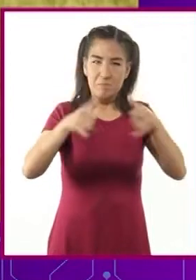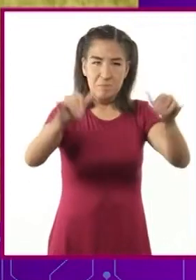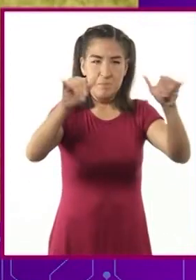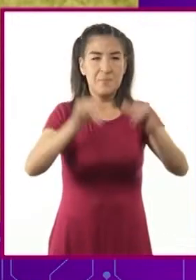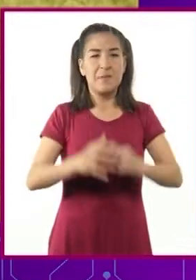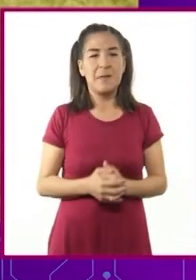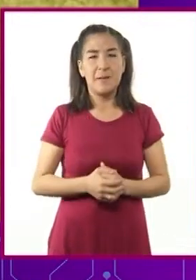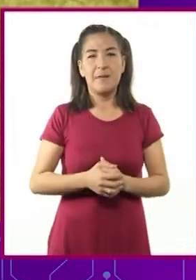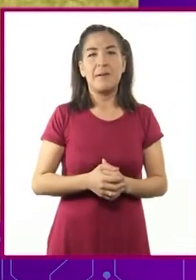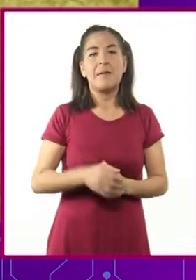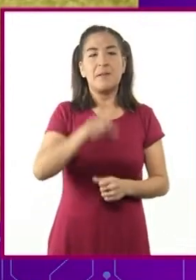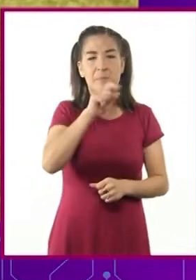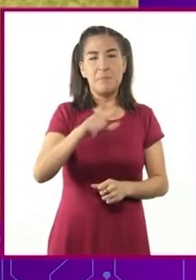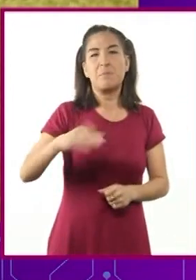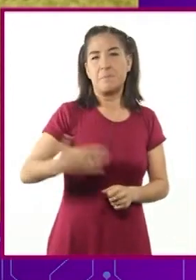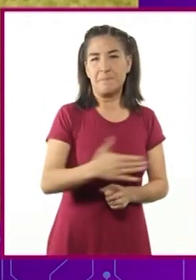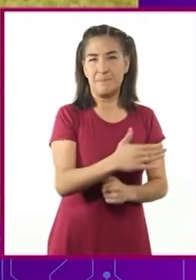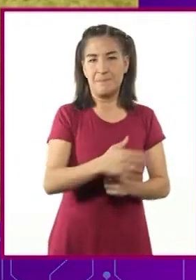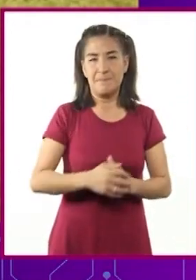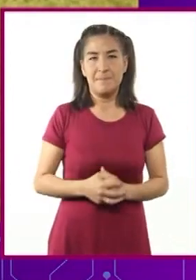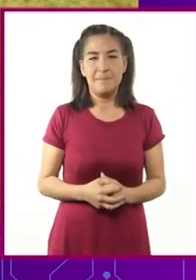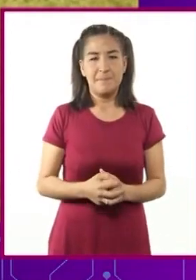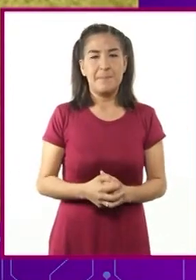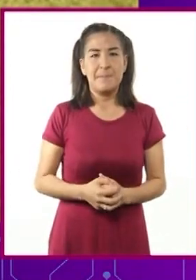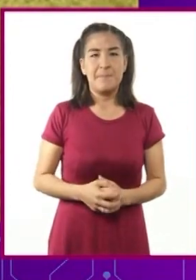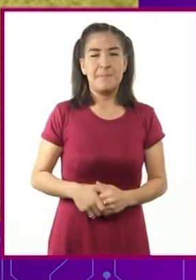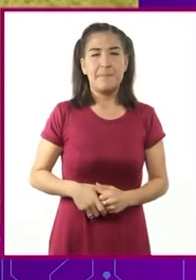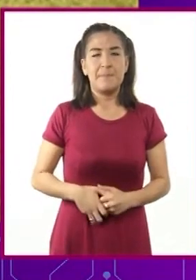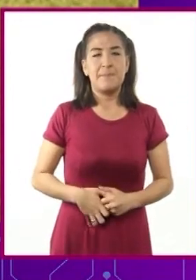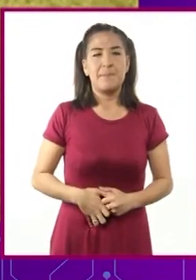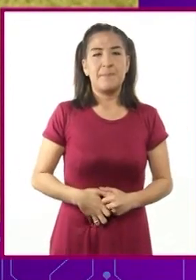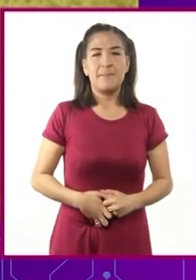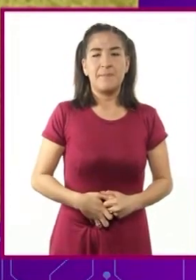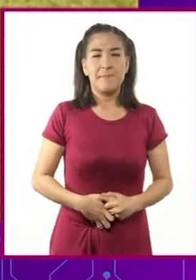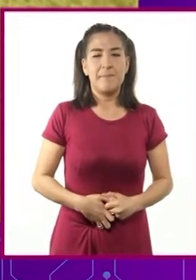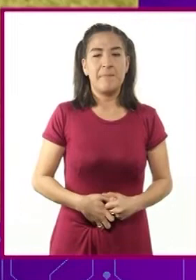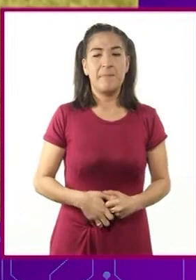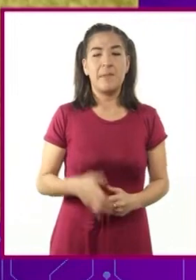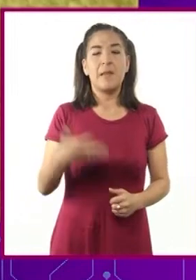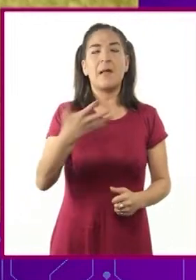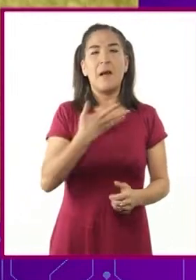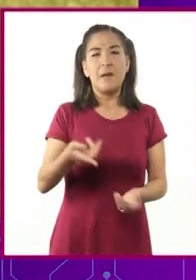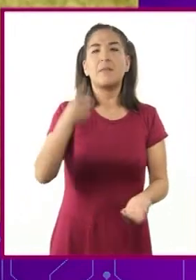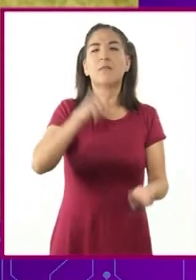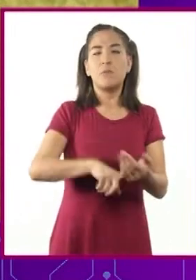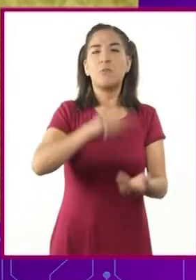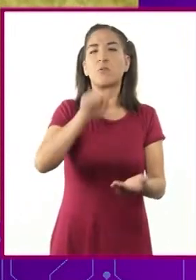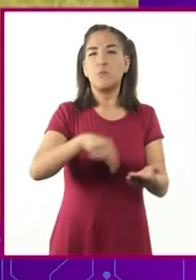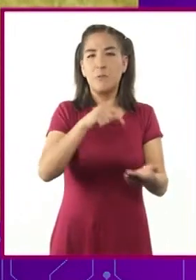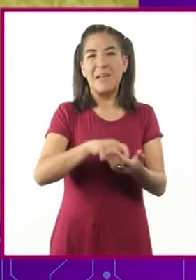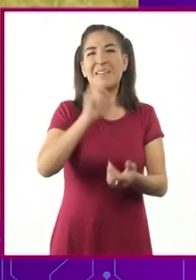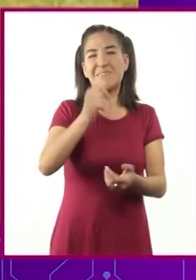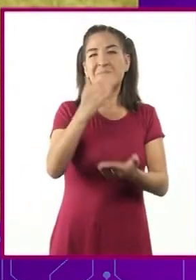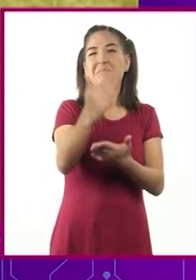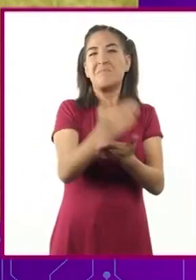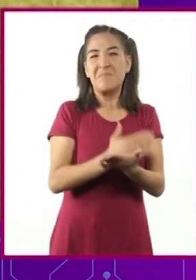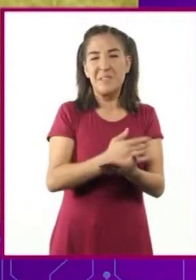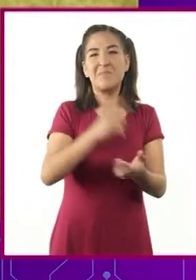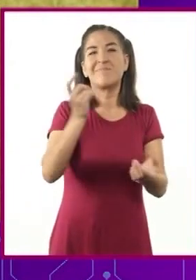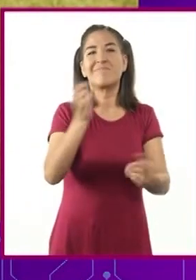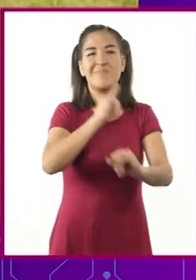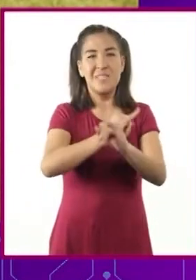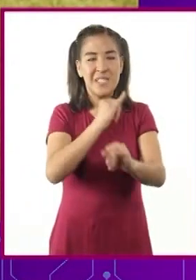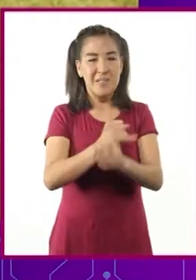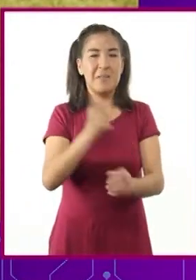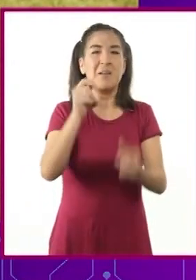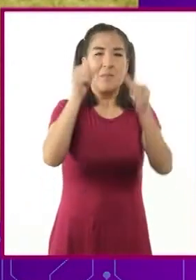agrícolas, ganaderas y pesqueras. Existe un menor espacio de cobertura en cuanto a los servicios